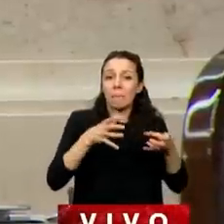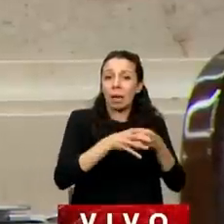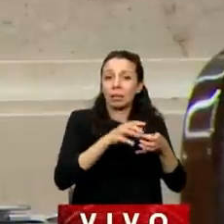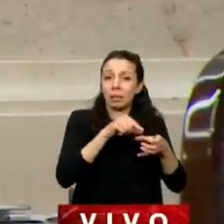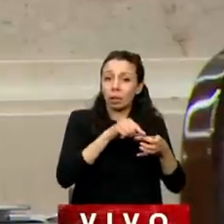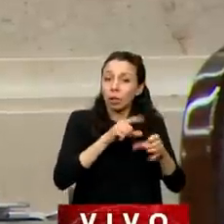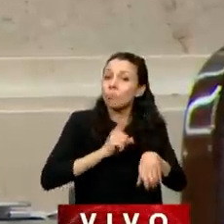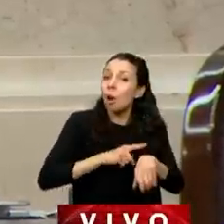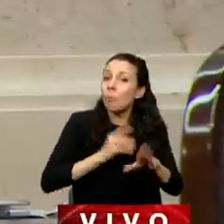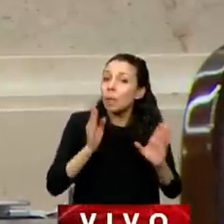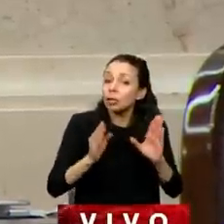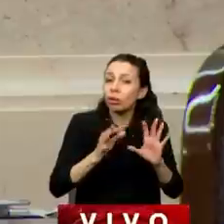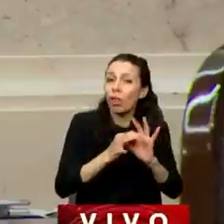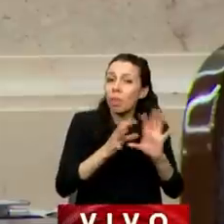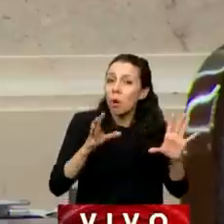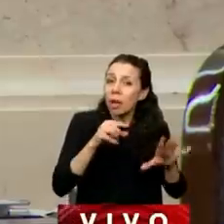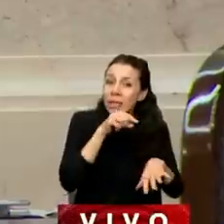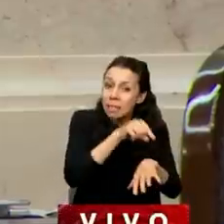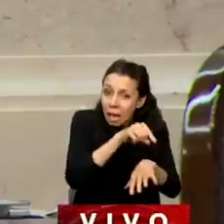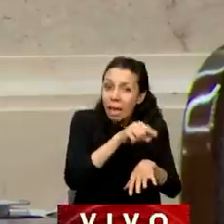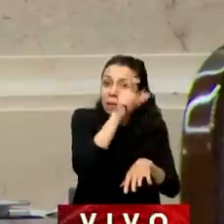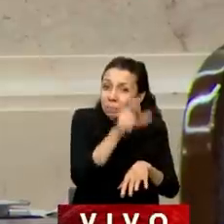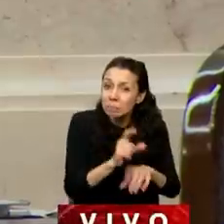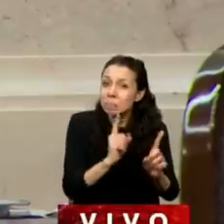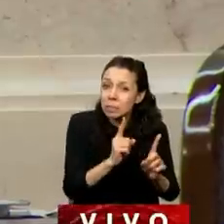la democracia argentina, no repudió el atentado